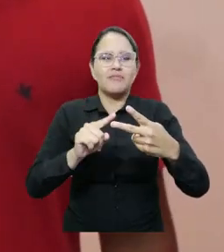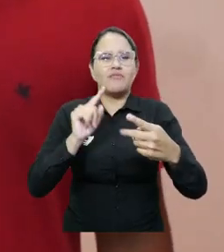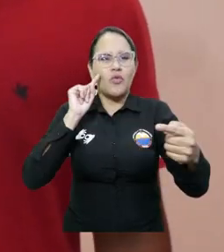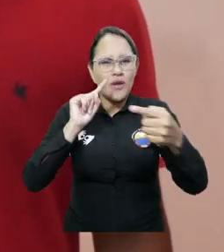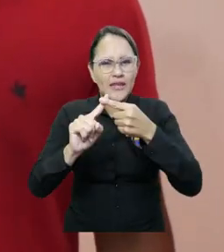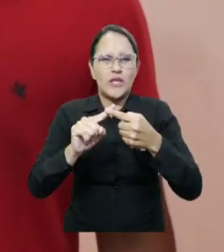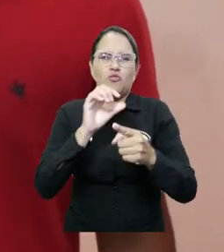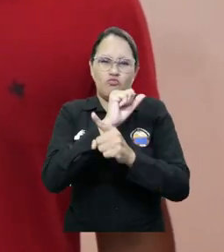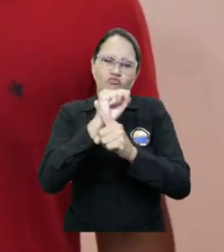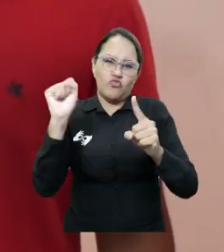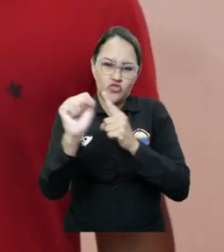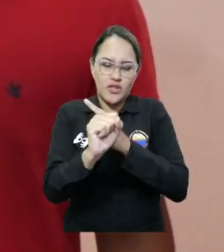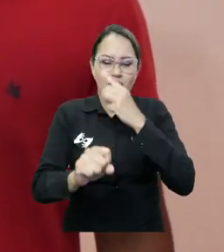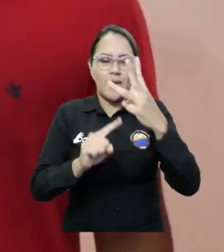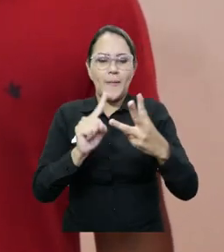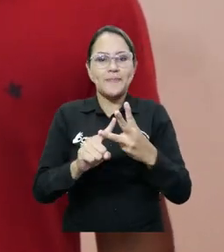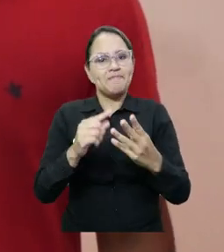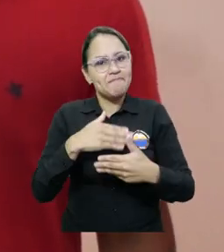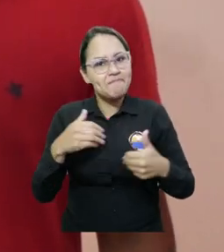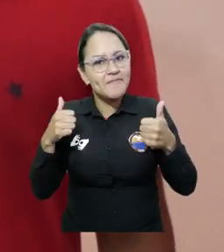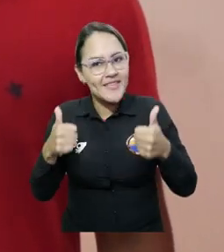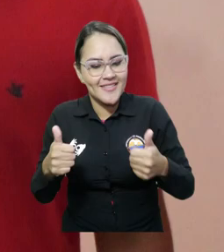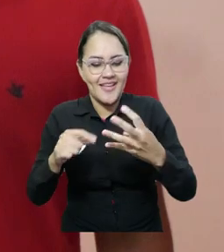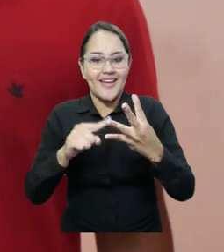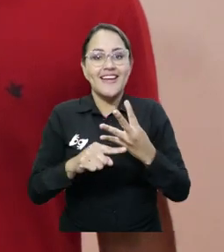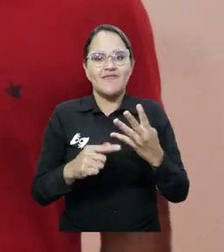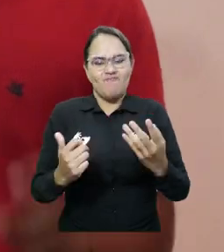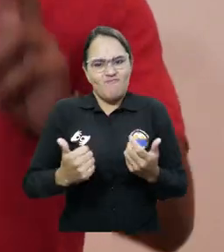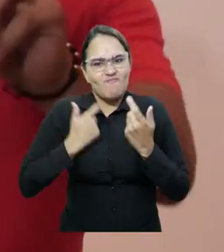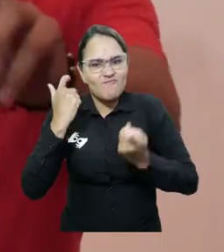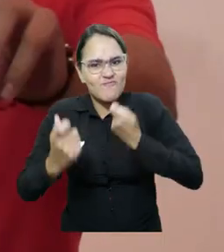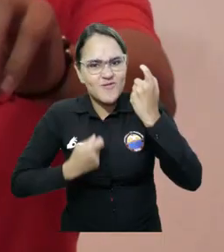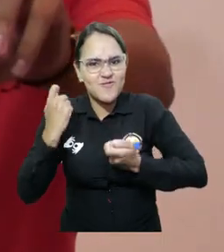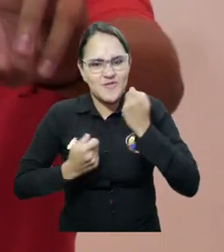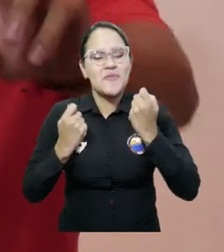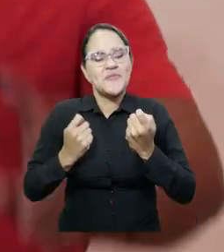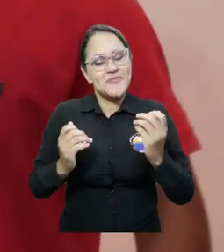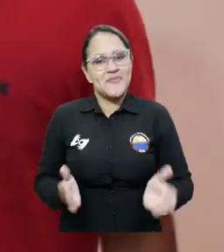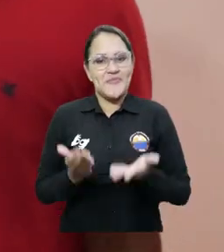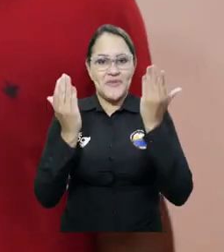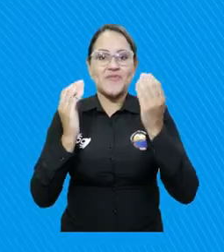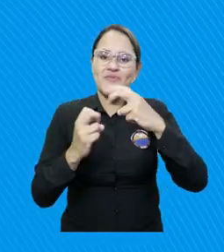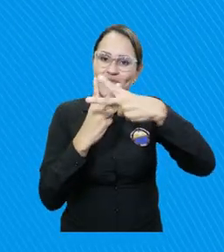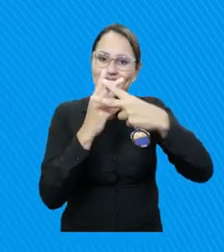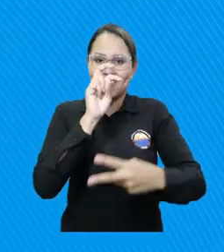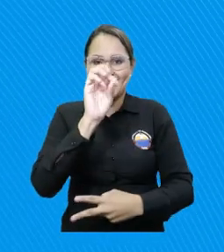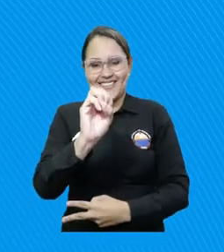bienestar y emprendimiento. Por una facultad más unida, Vota 02.